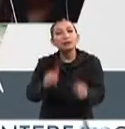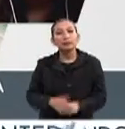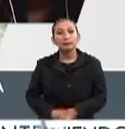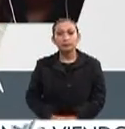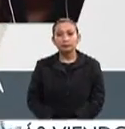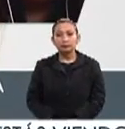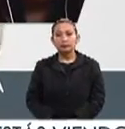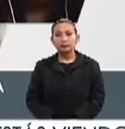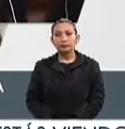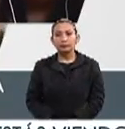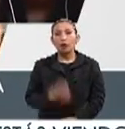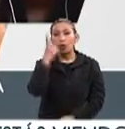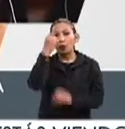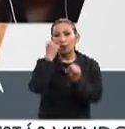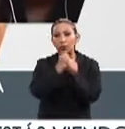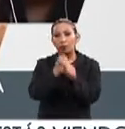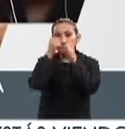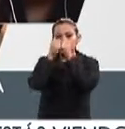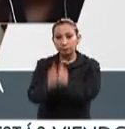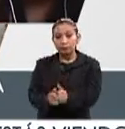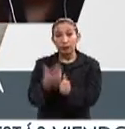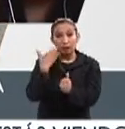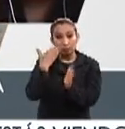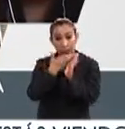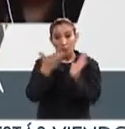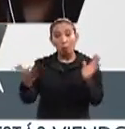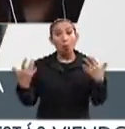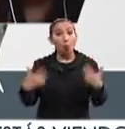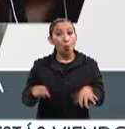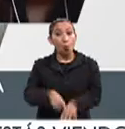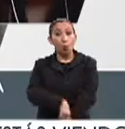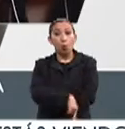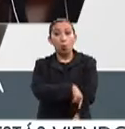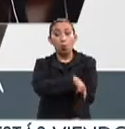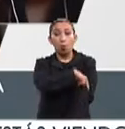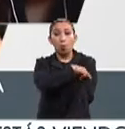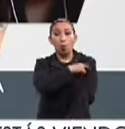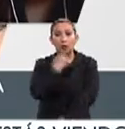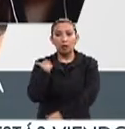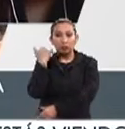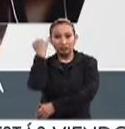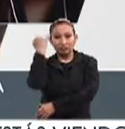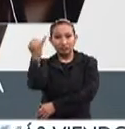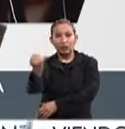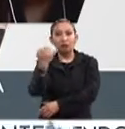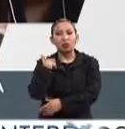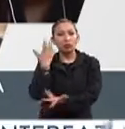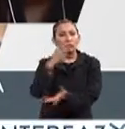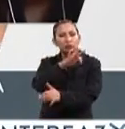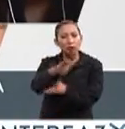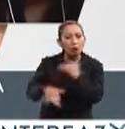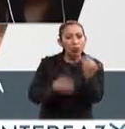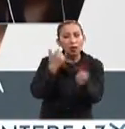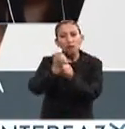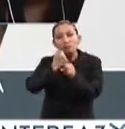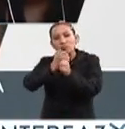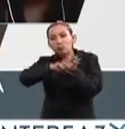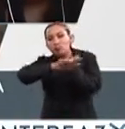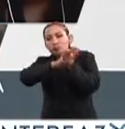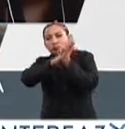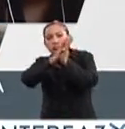Francia? 1 año. 1 año, pues un periodo importante donde sí. Me imagino que hubo todo un